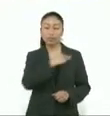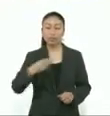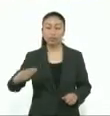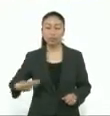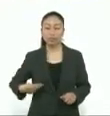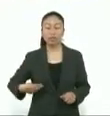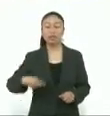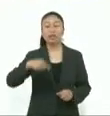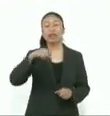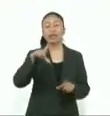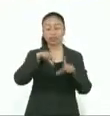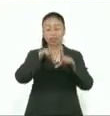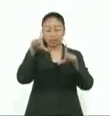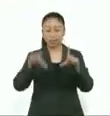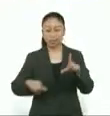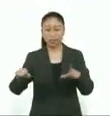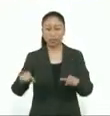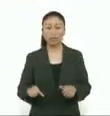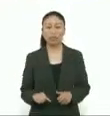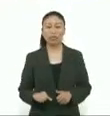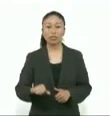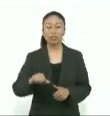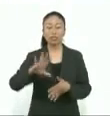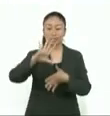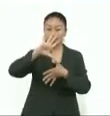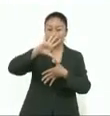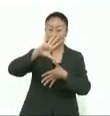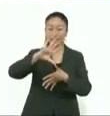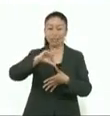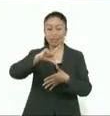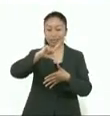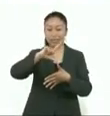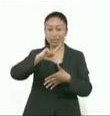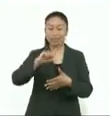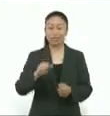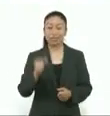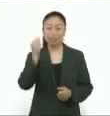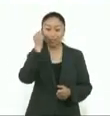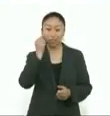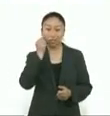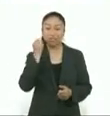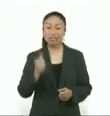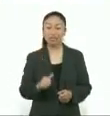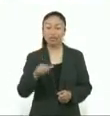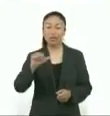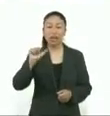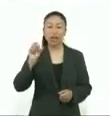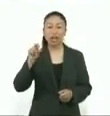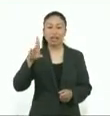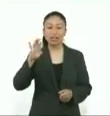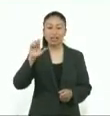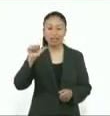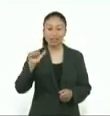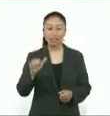América Latina fue una guerrerense, Aurora Mesa Andraca.